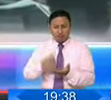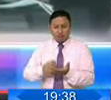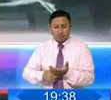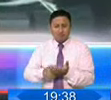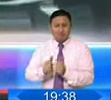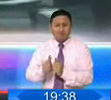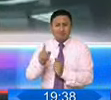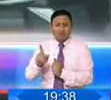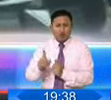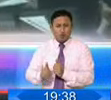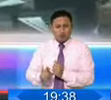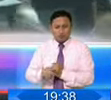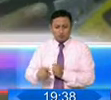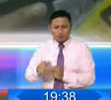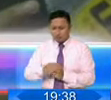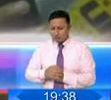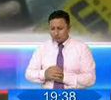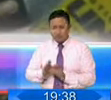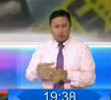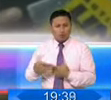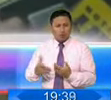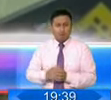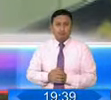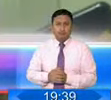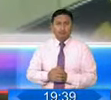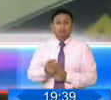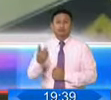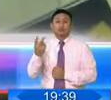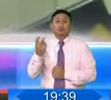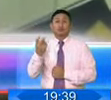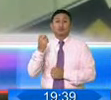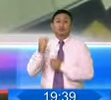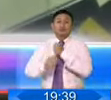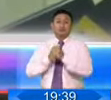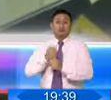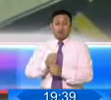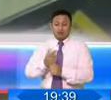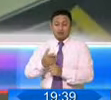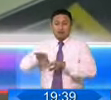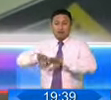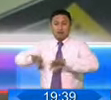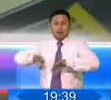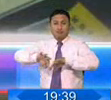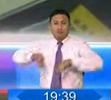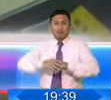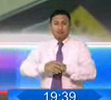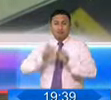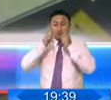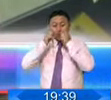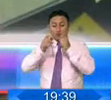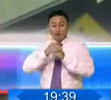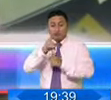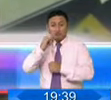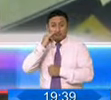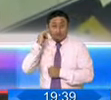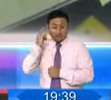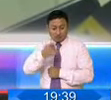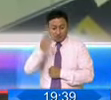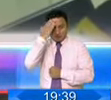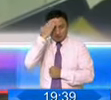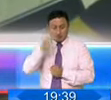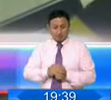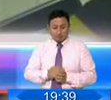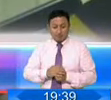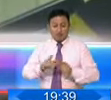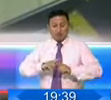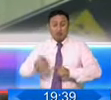cada elemento ingresado al proceso. Si tienen 12 años, se abrirá un proceso separado, un fiscal de menores infractores conocerá el hecho y en